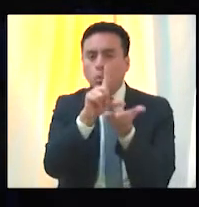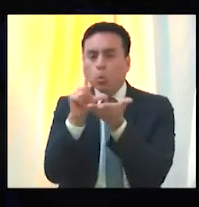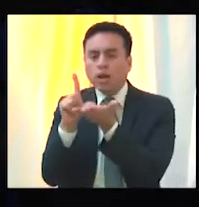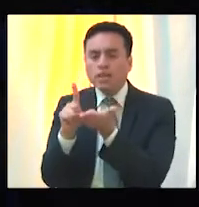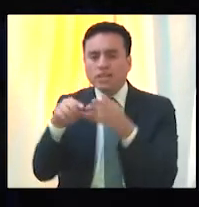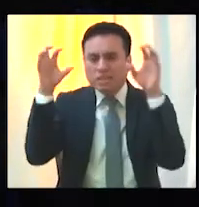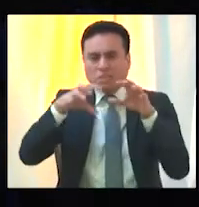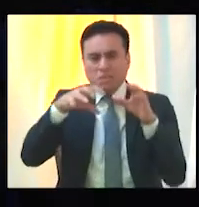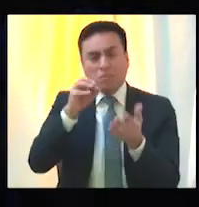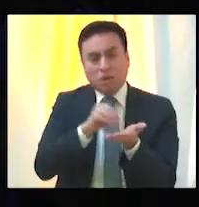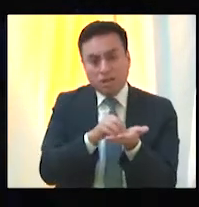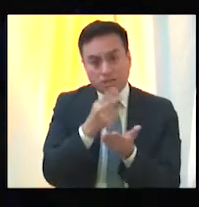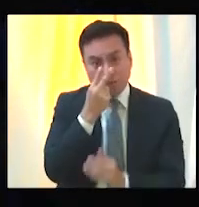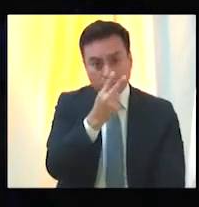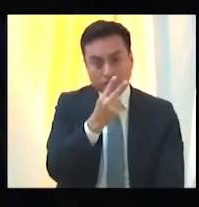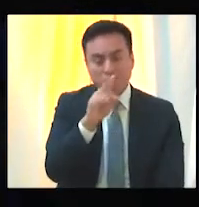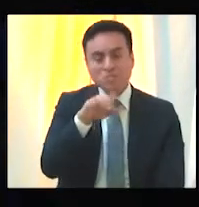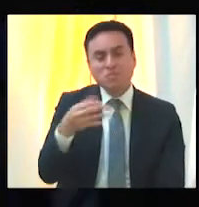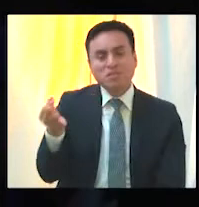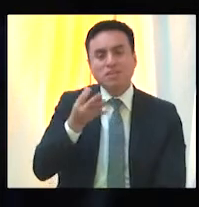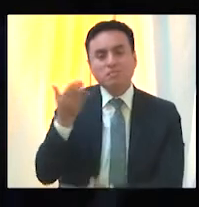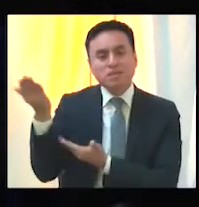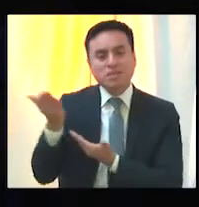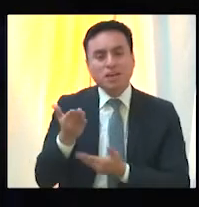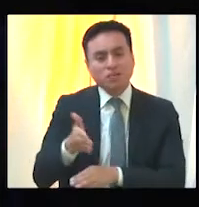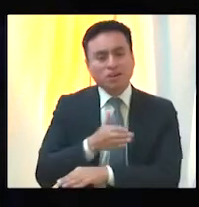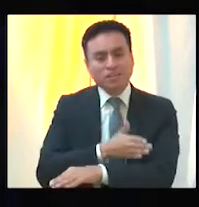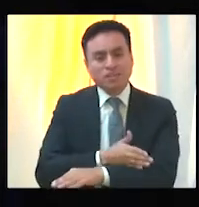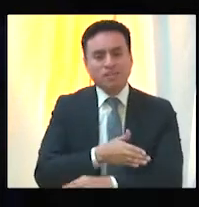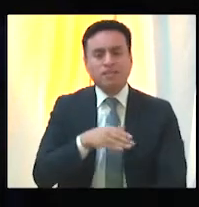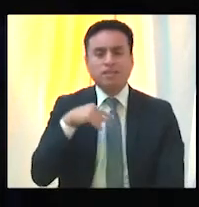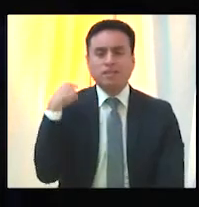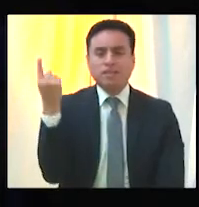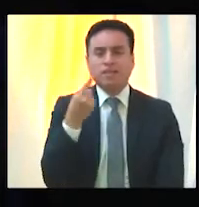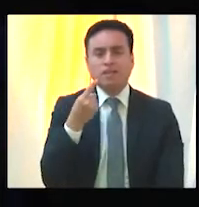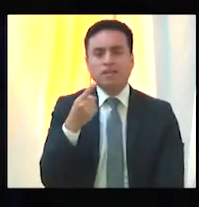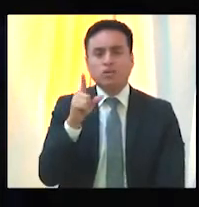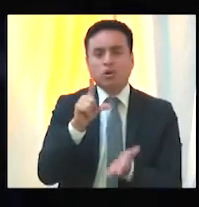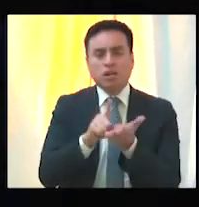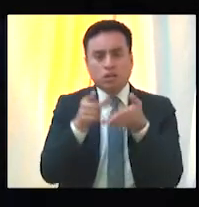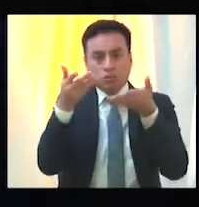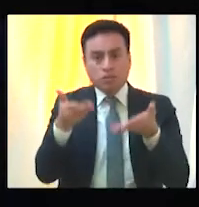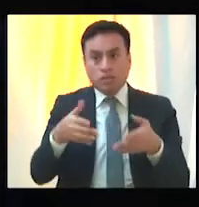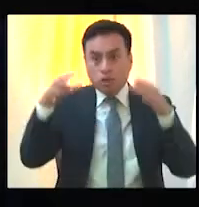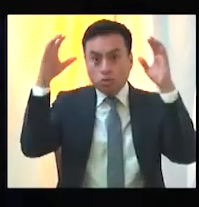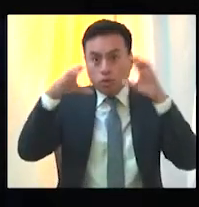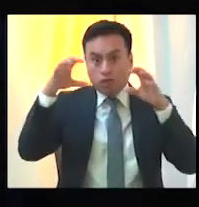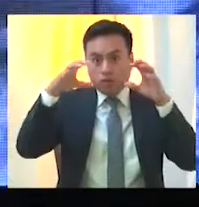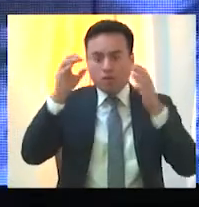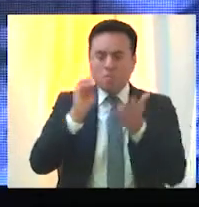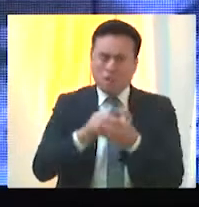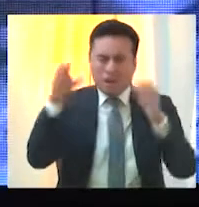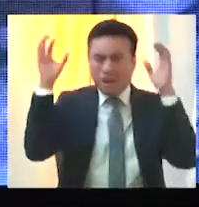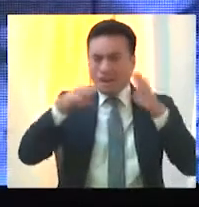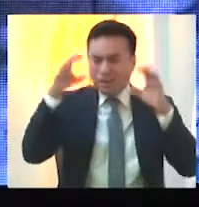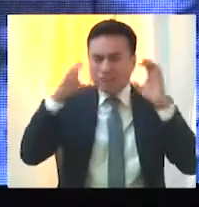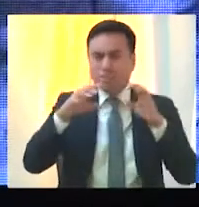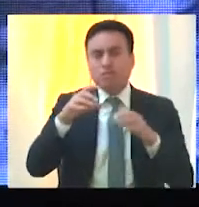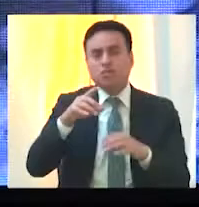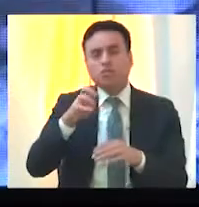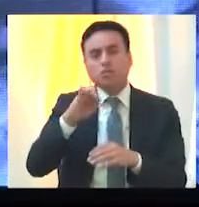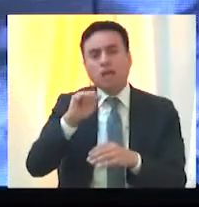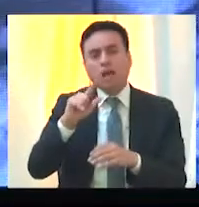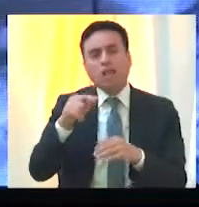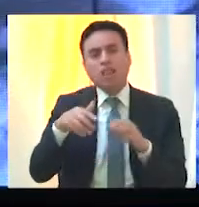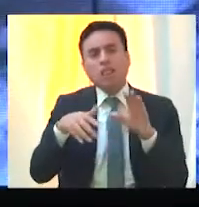tienen más precipitación, lo que decía nuestro invitado previo. En general, los lugares donde actualmente llueve, va a llover más, que son las zonas tropicales y